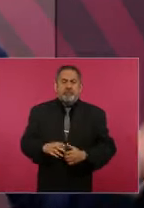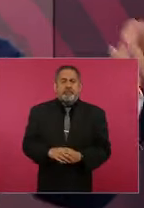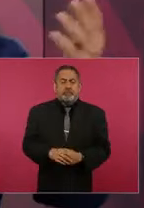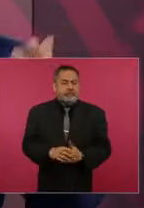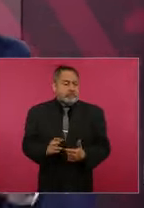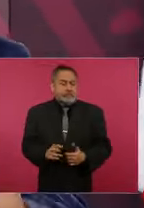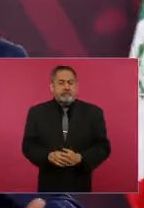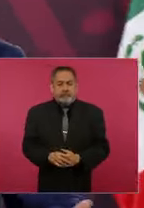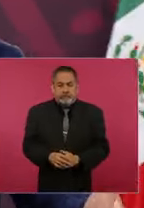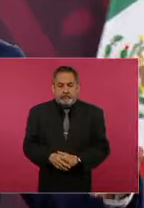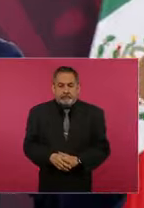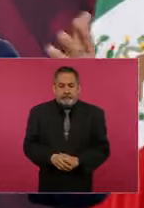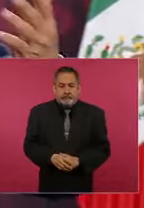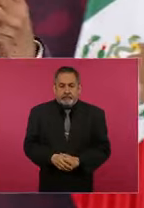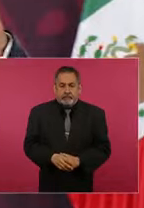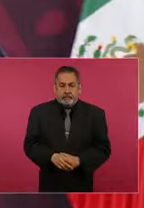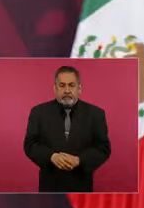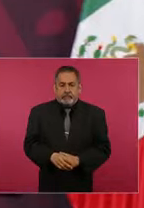Pero